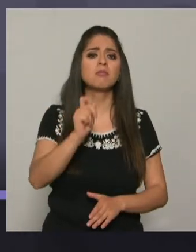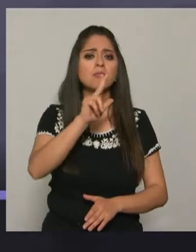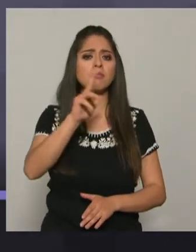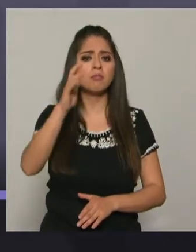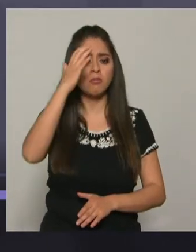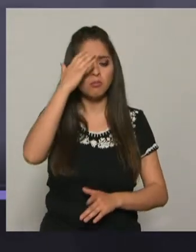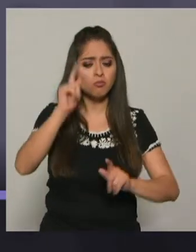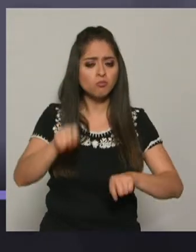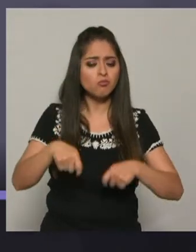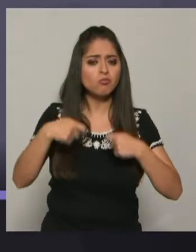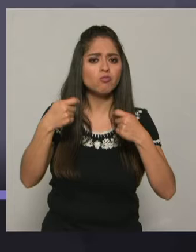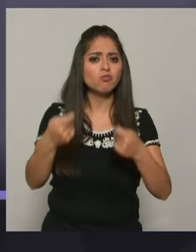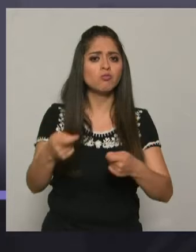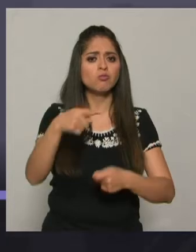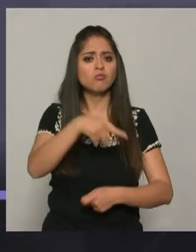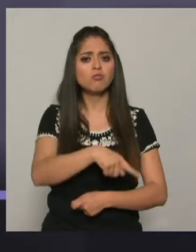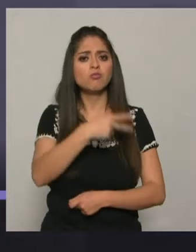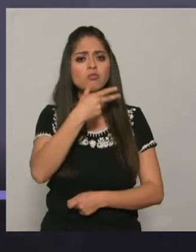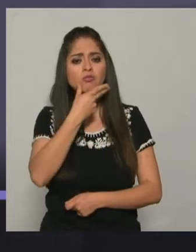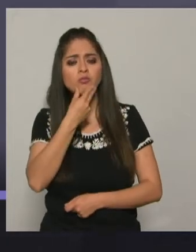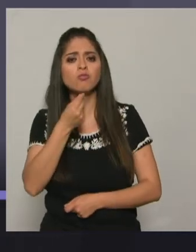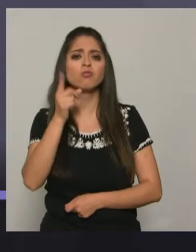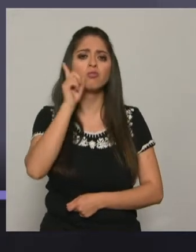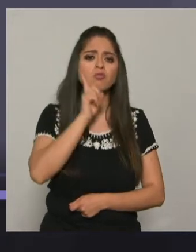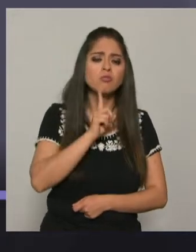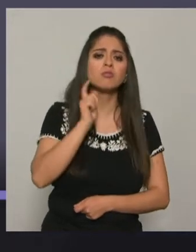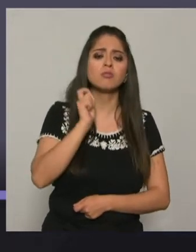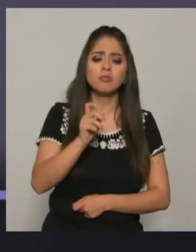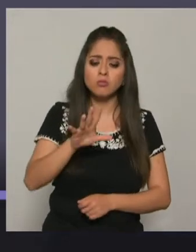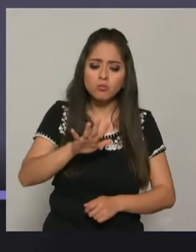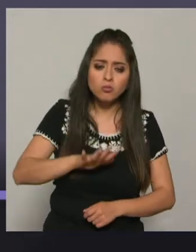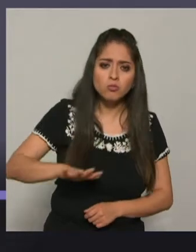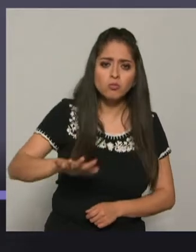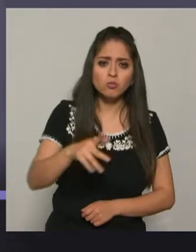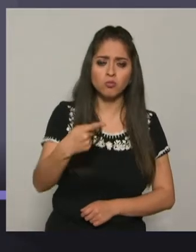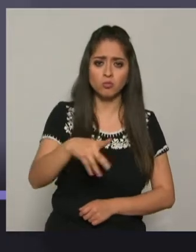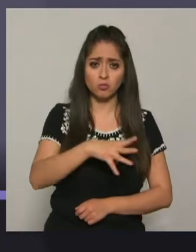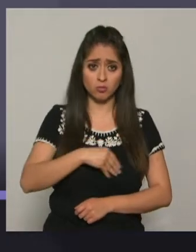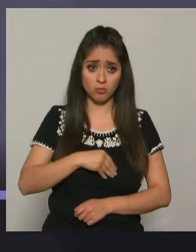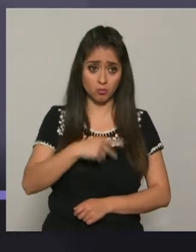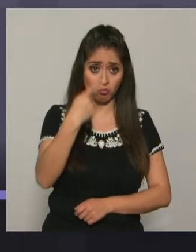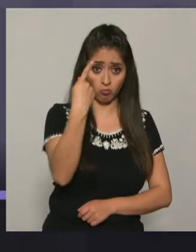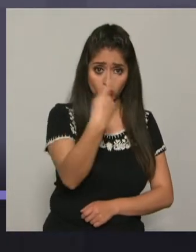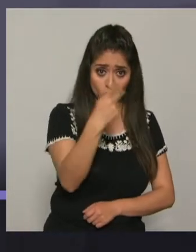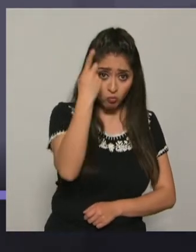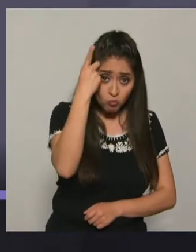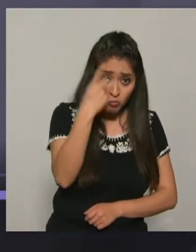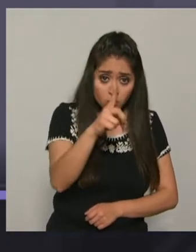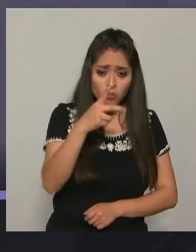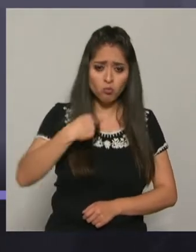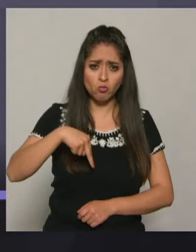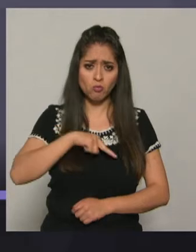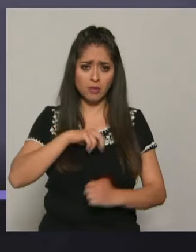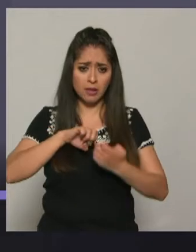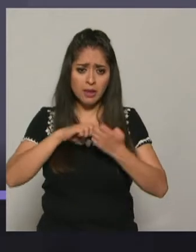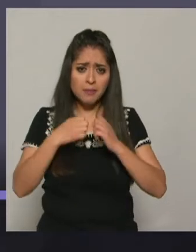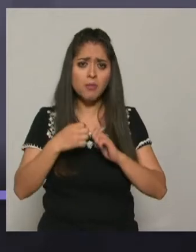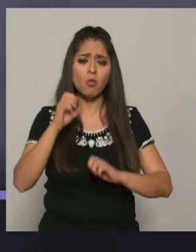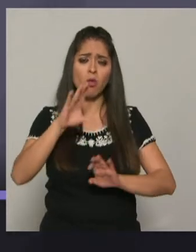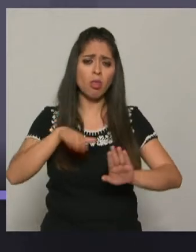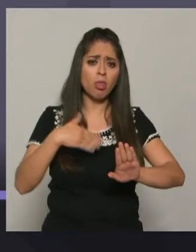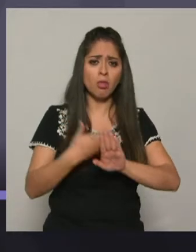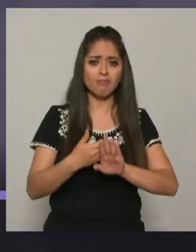la identidad de género de nuestras hijas e hijos, no de los suyos. No somos enemigos ni contrapartes, solo